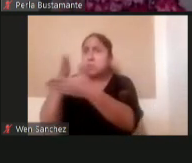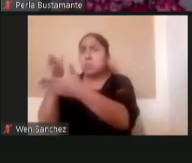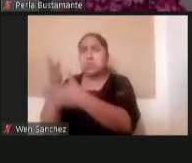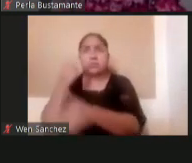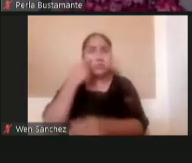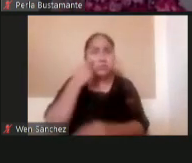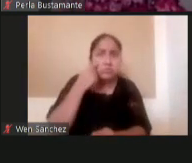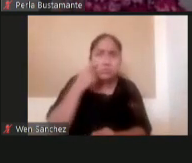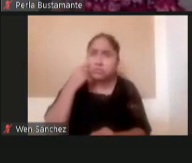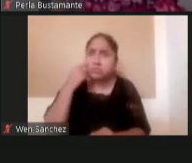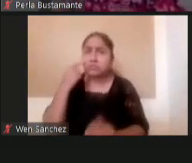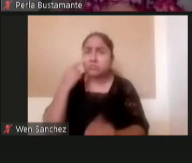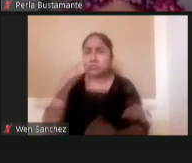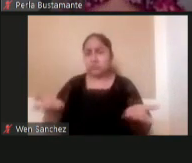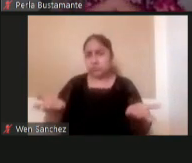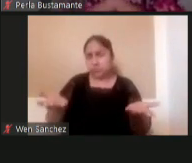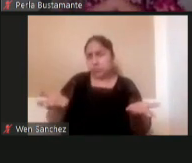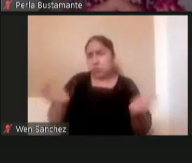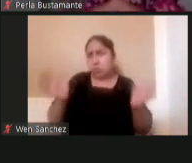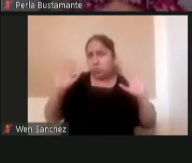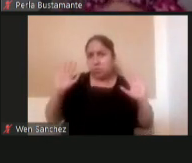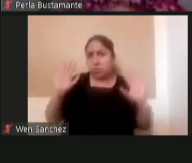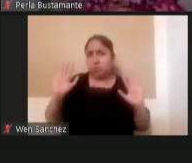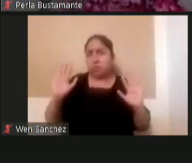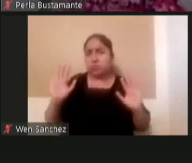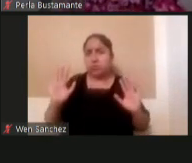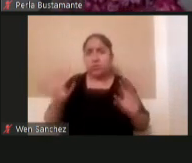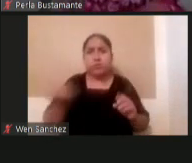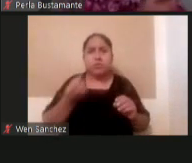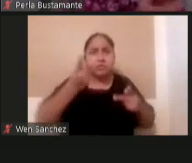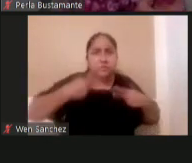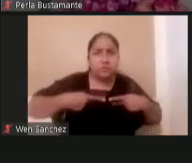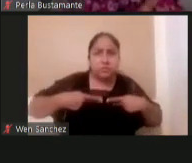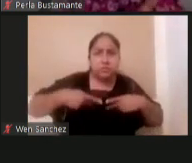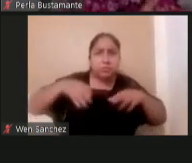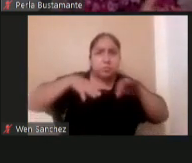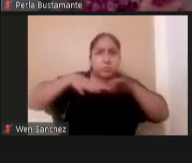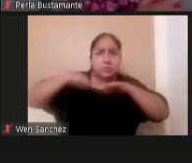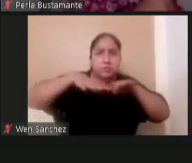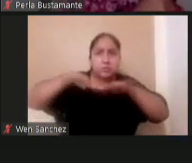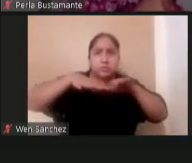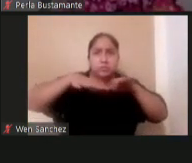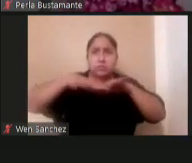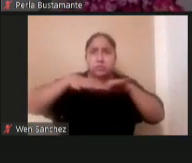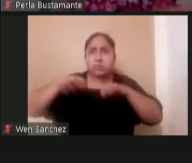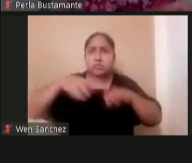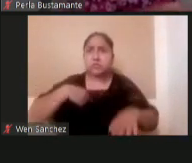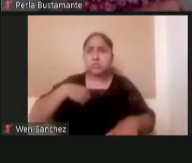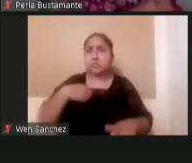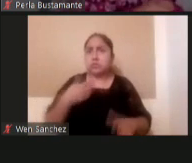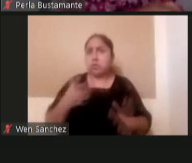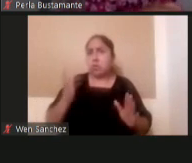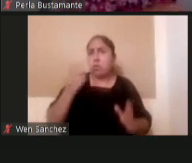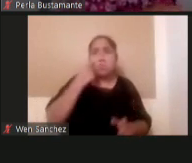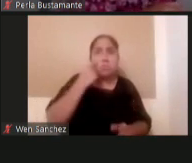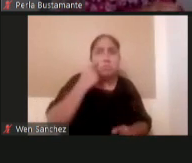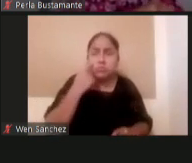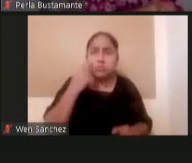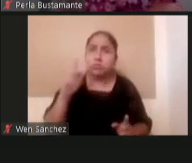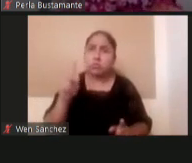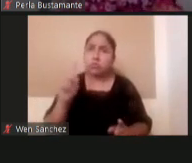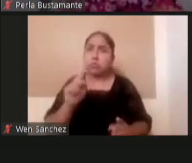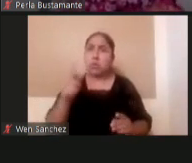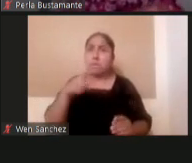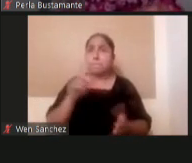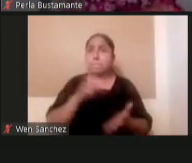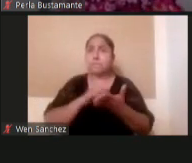traen esa cantidad de gente trabajando, simplemente lo veo en las redes sociales. Lo veo cuando la gente se queja,